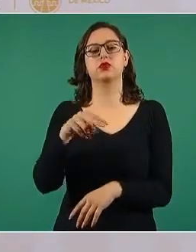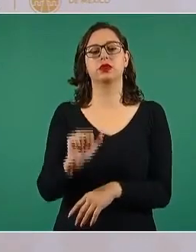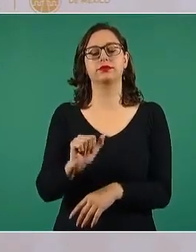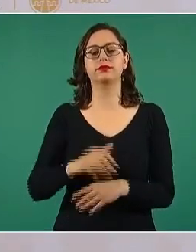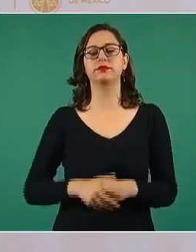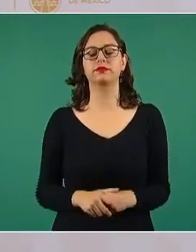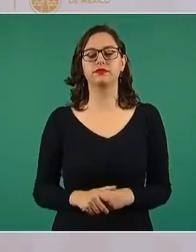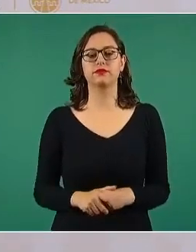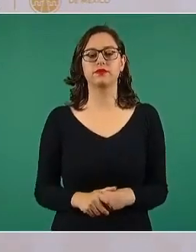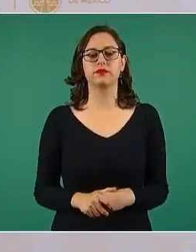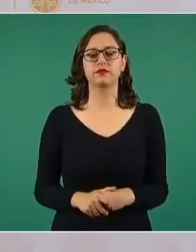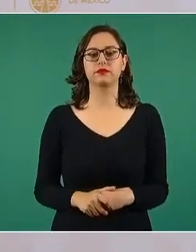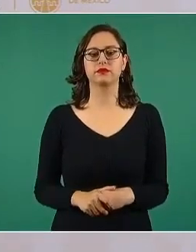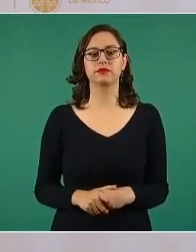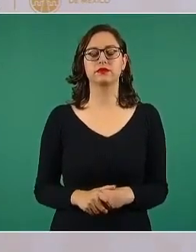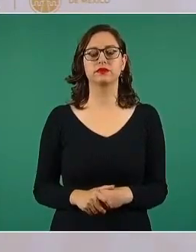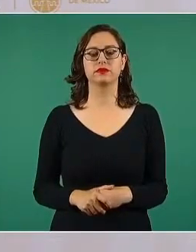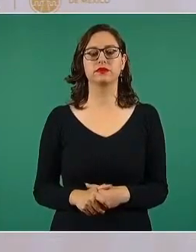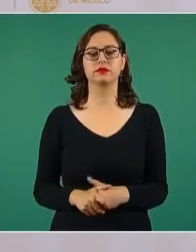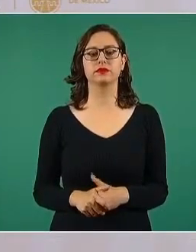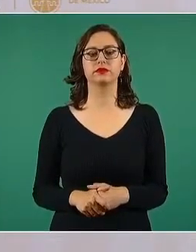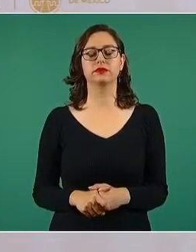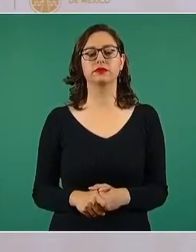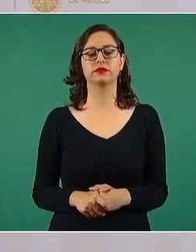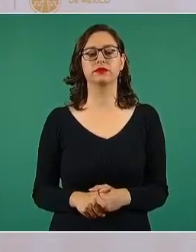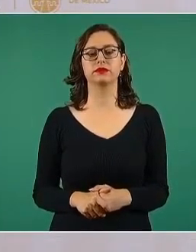Vale la pena imaginar,